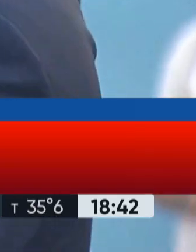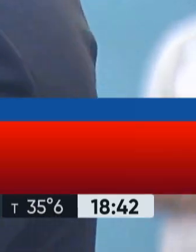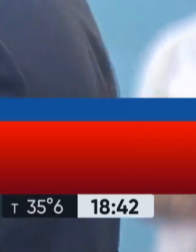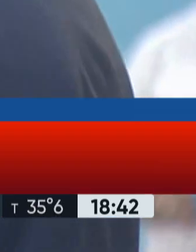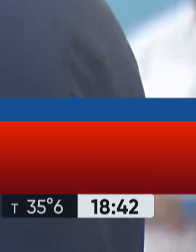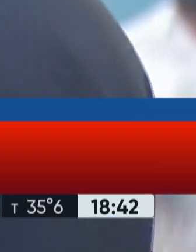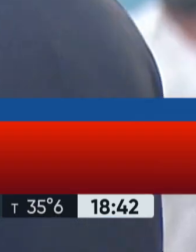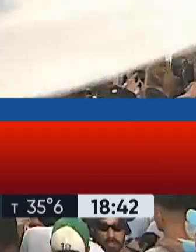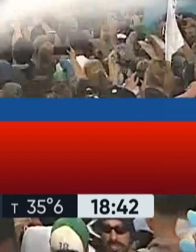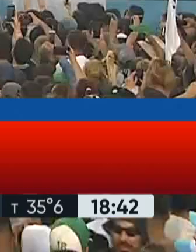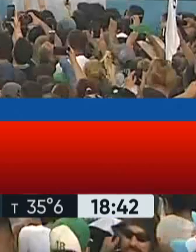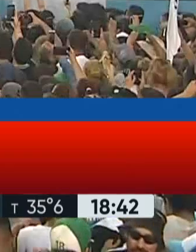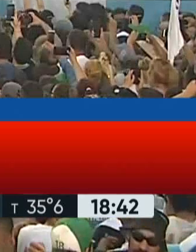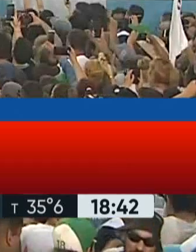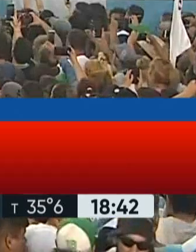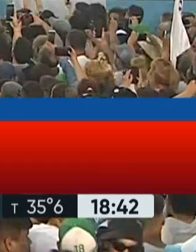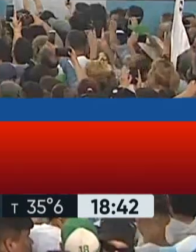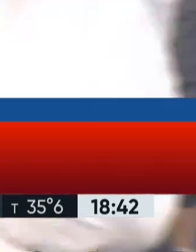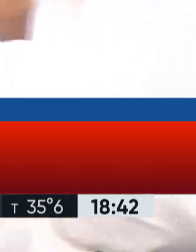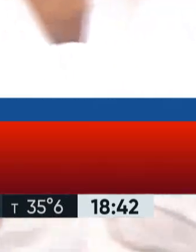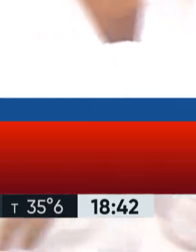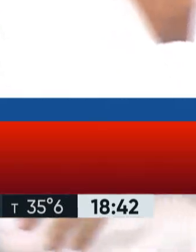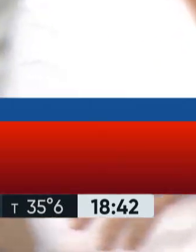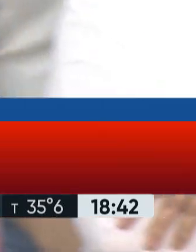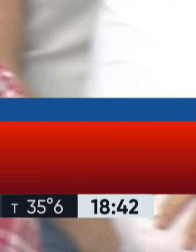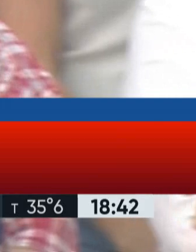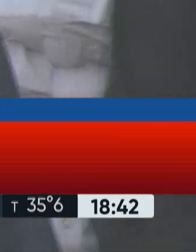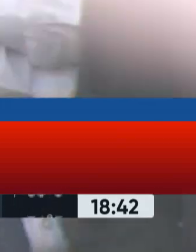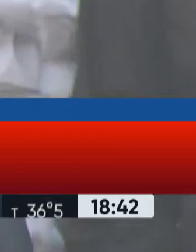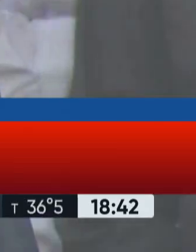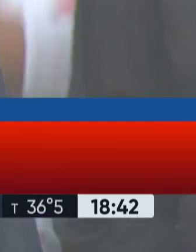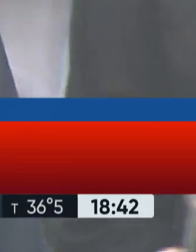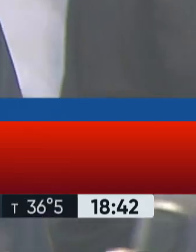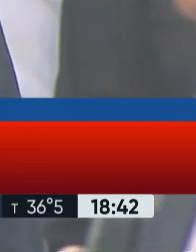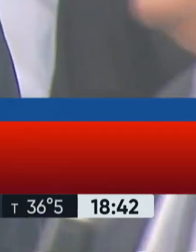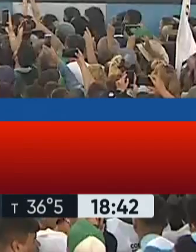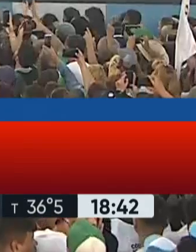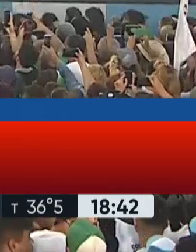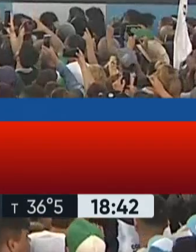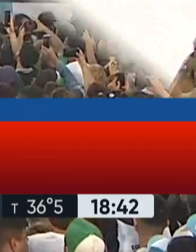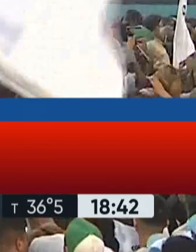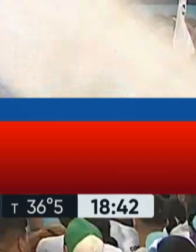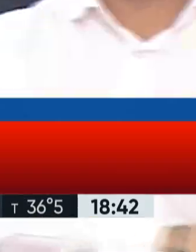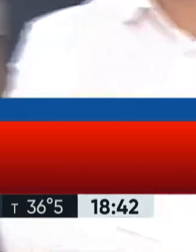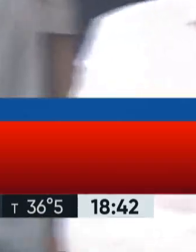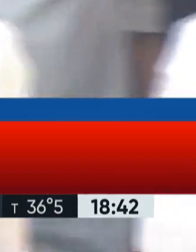Compañeros, compañeras, hoy es un día singular para todos